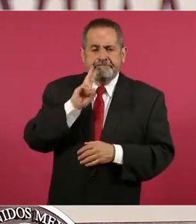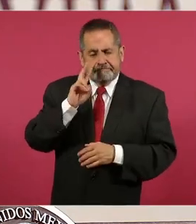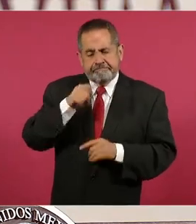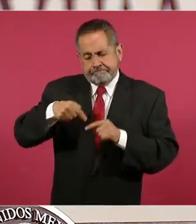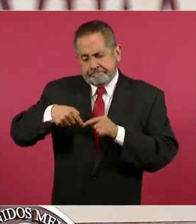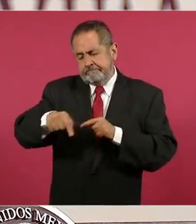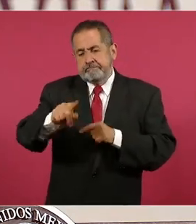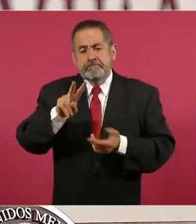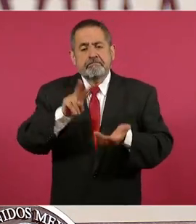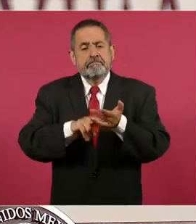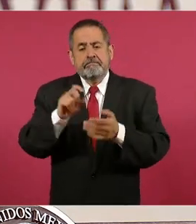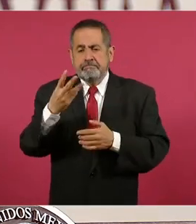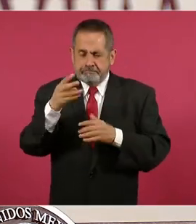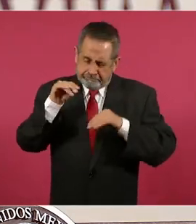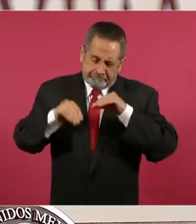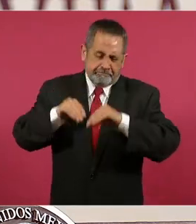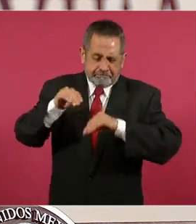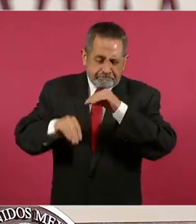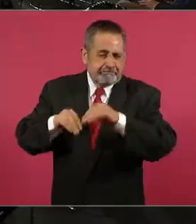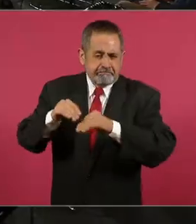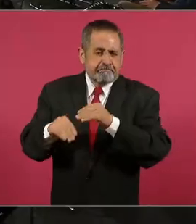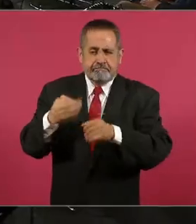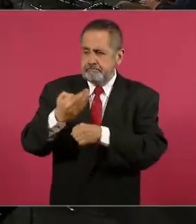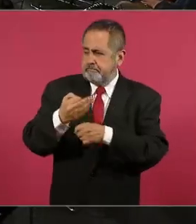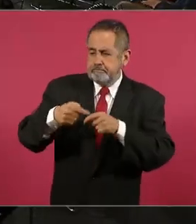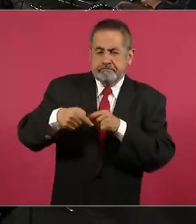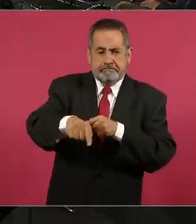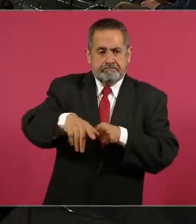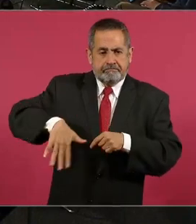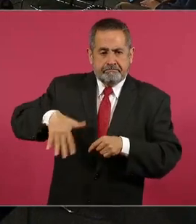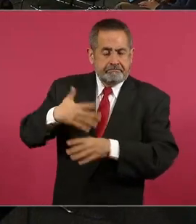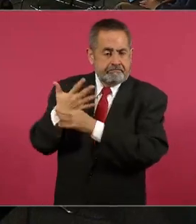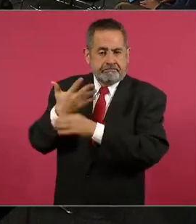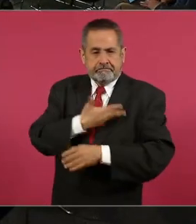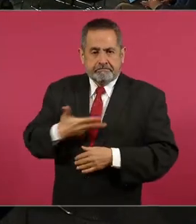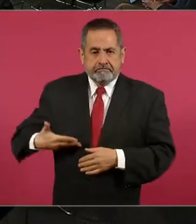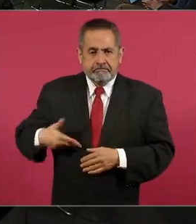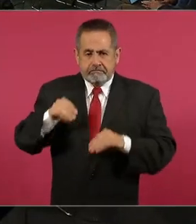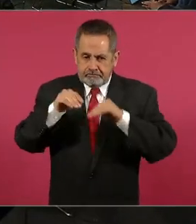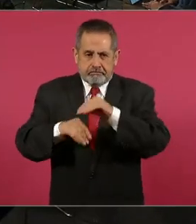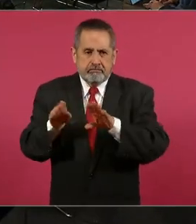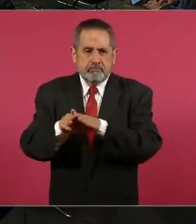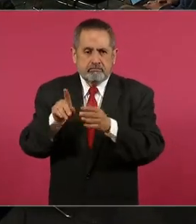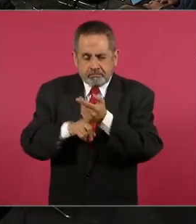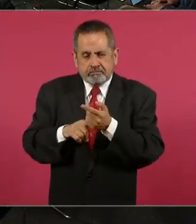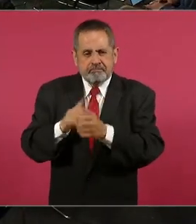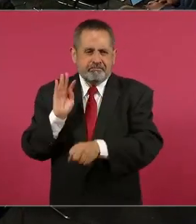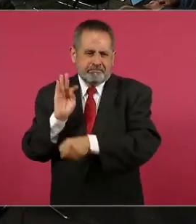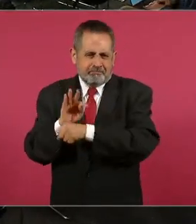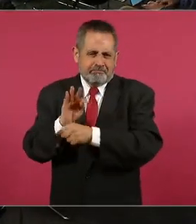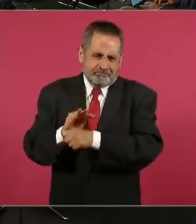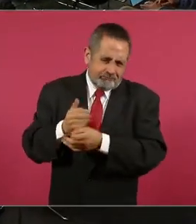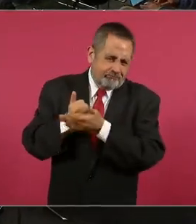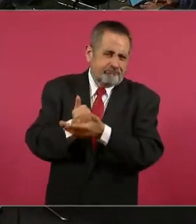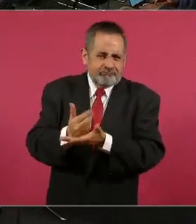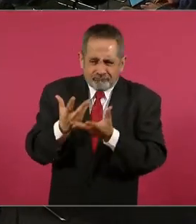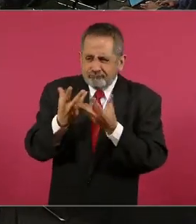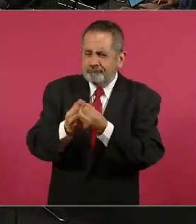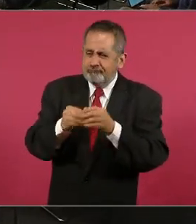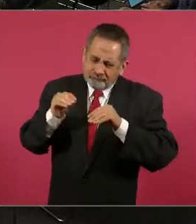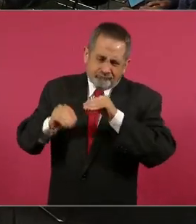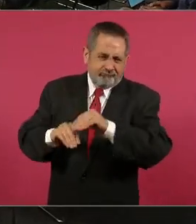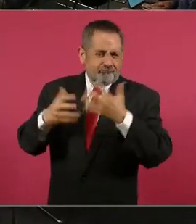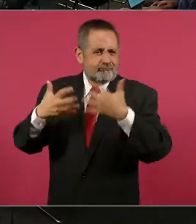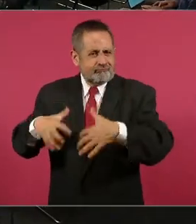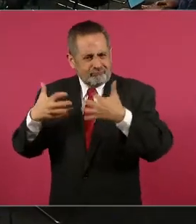durante el 2024, como ya lo mencionó el señor presidente, pues tratar de fortalecer a la